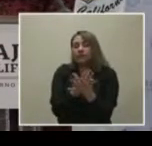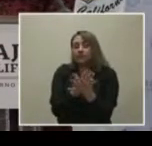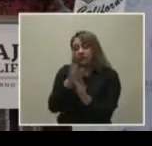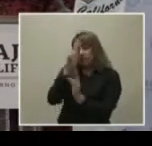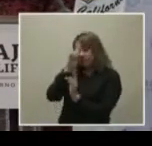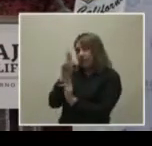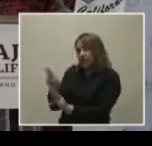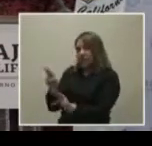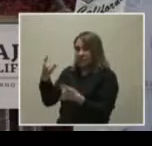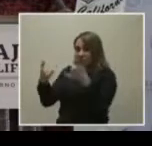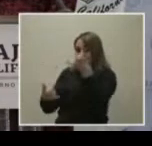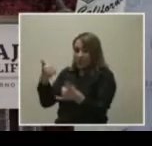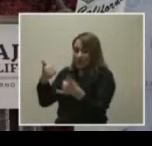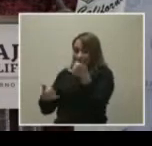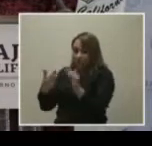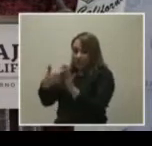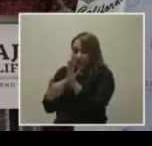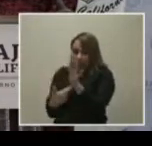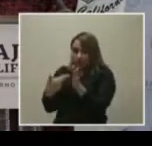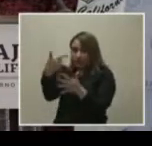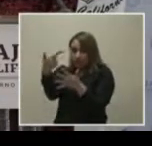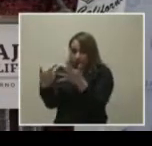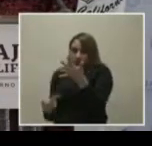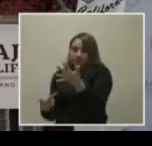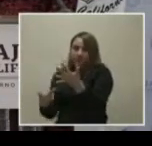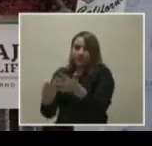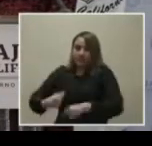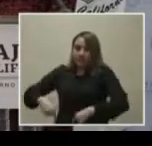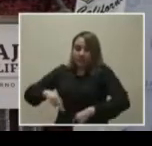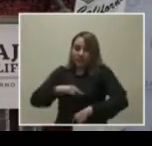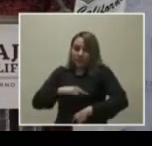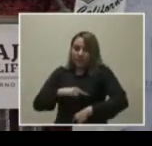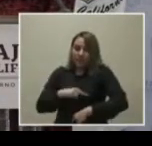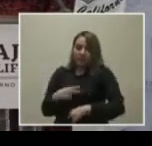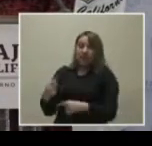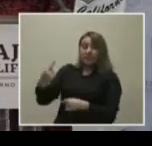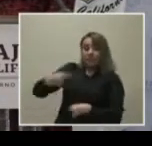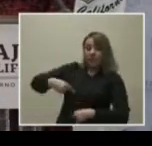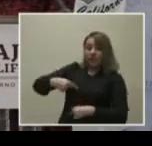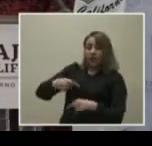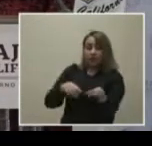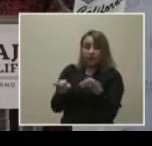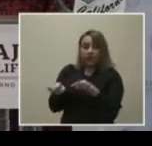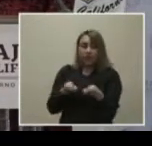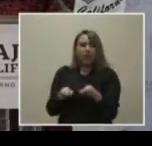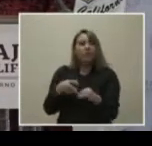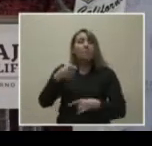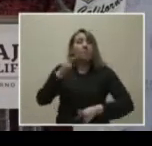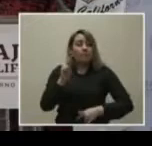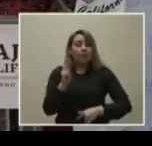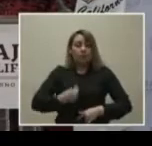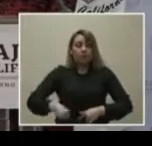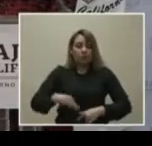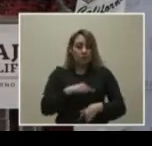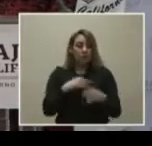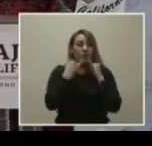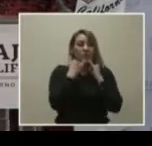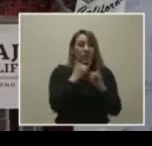reserva jurídicamente al que estamos… sobre el que estamos trabajando, sin embargo, tampoco descartamos la